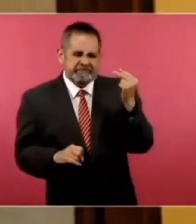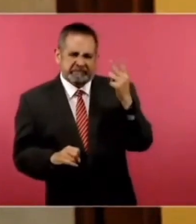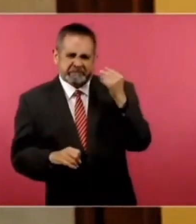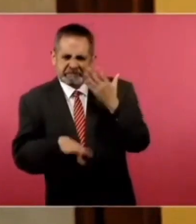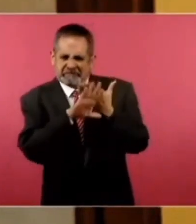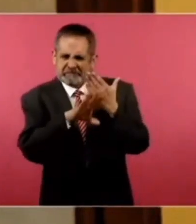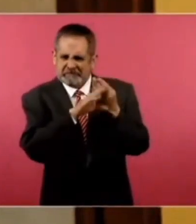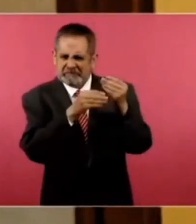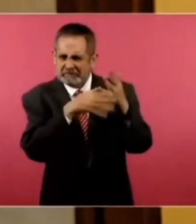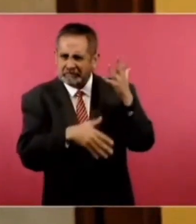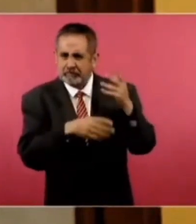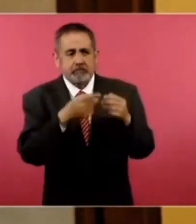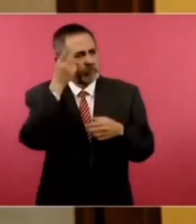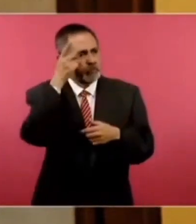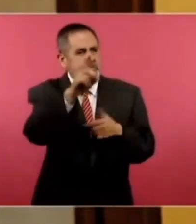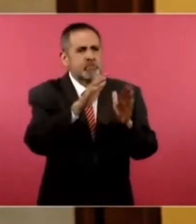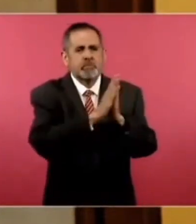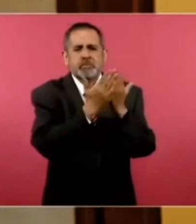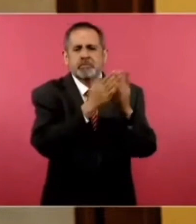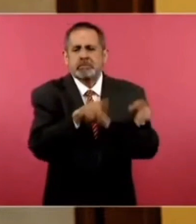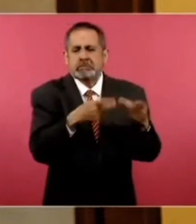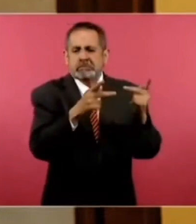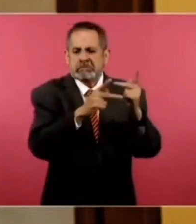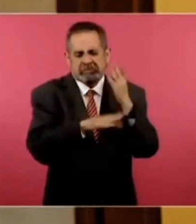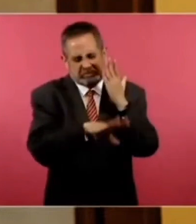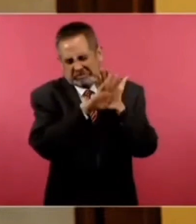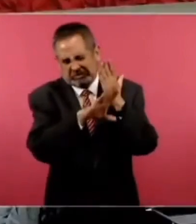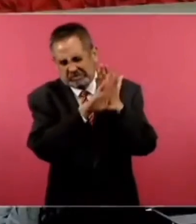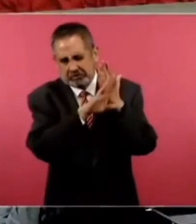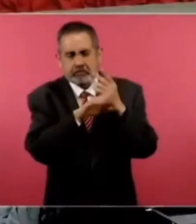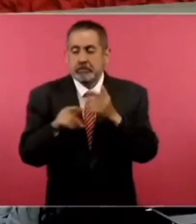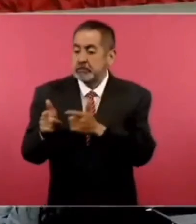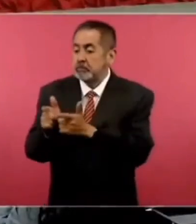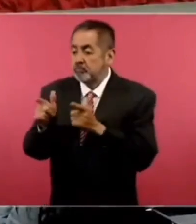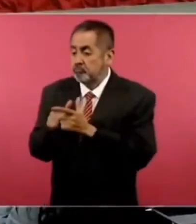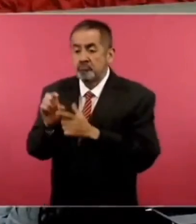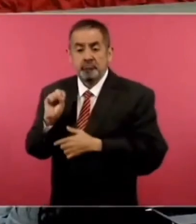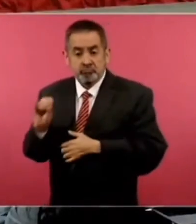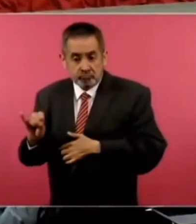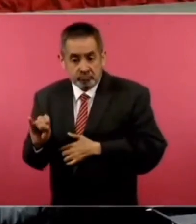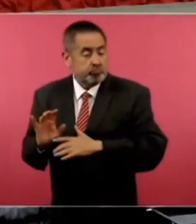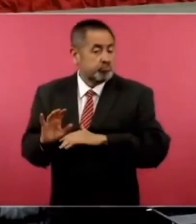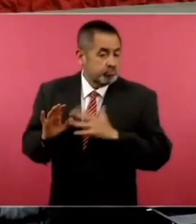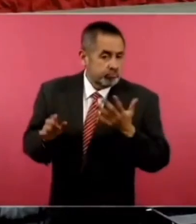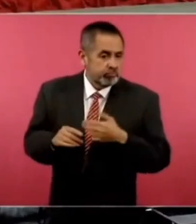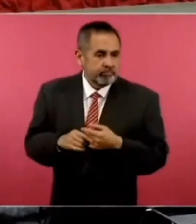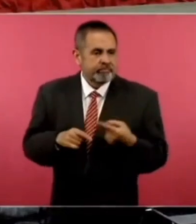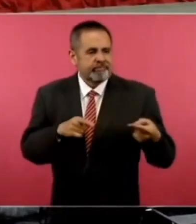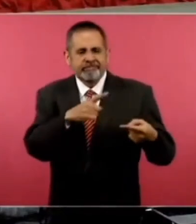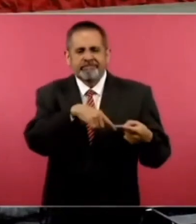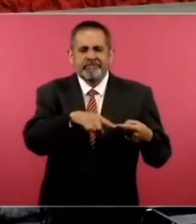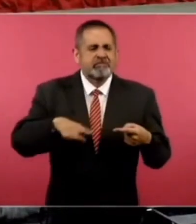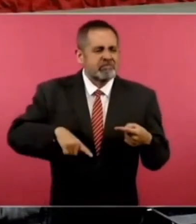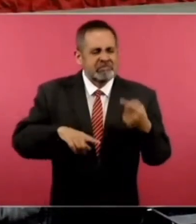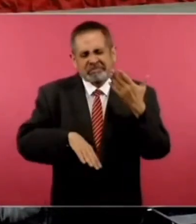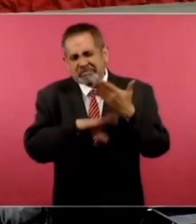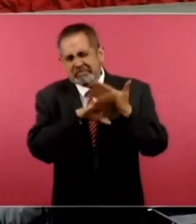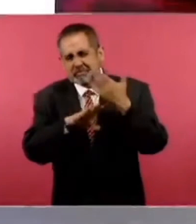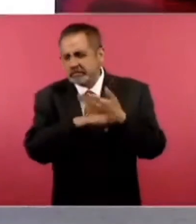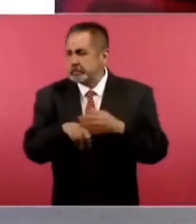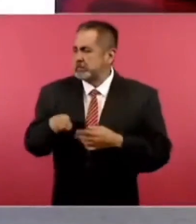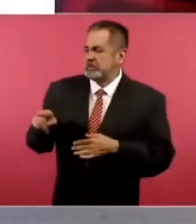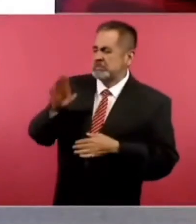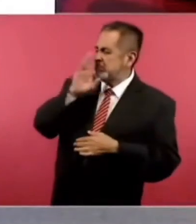autores y libreros. Resultó que la iniciaron opositores sistemáticos del gobierno, quienes fingían ver